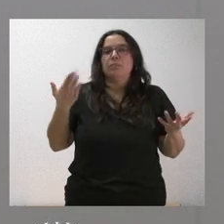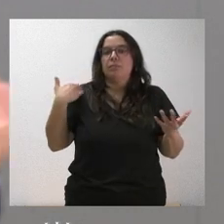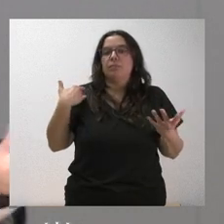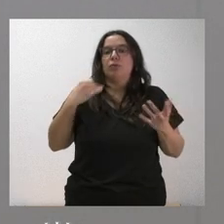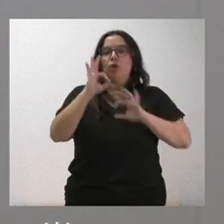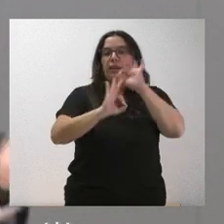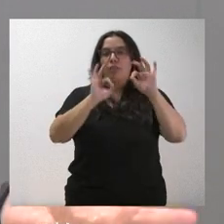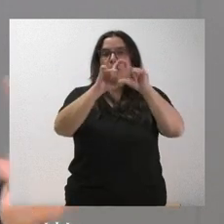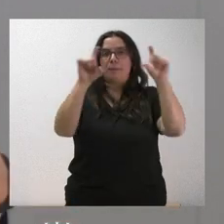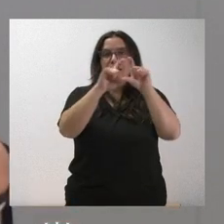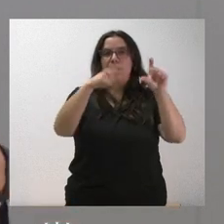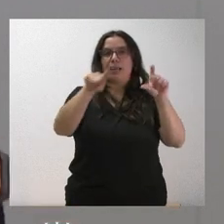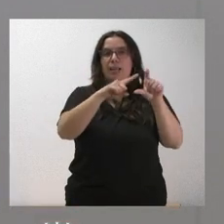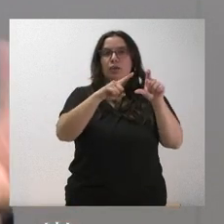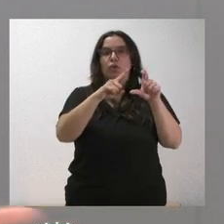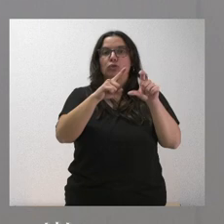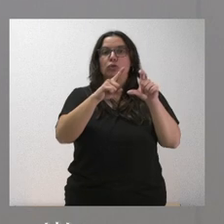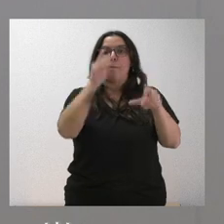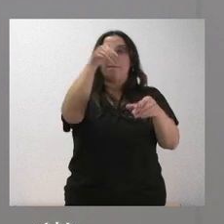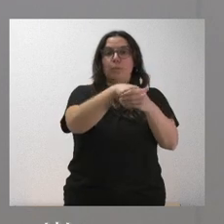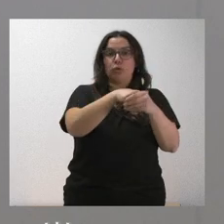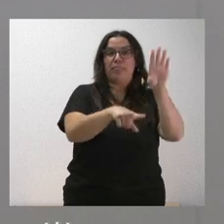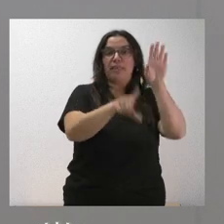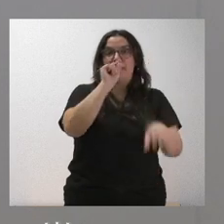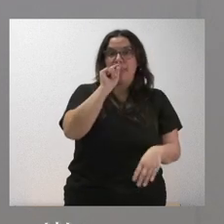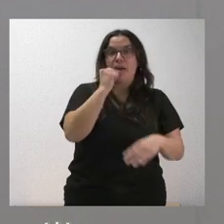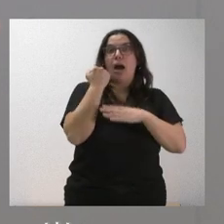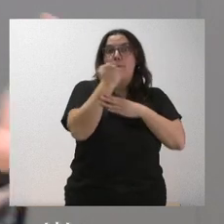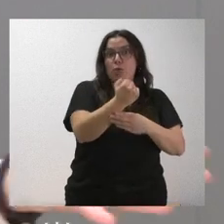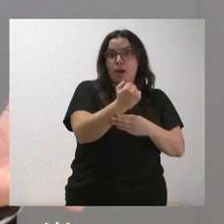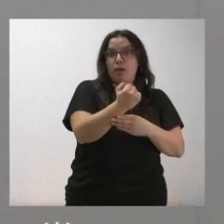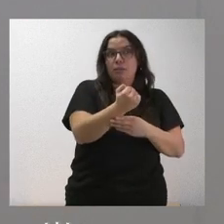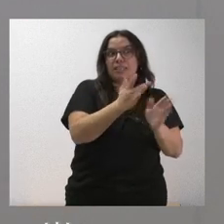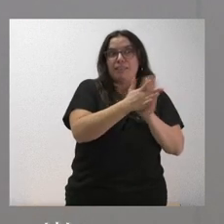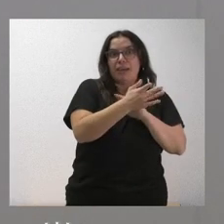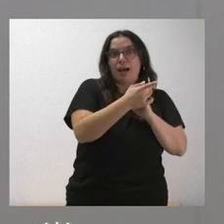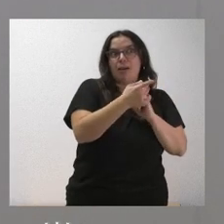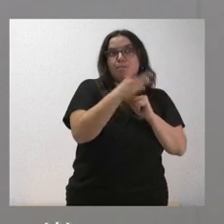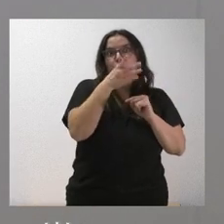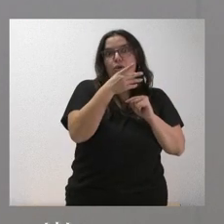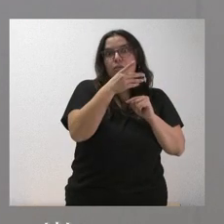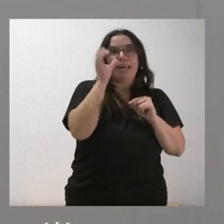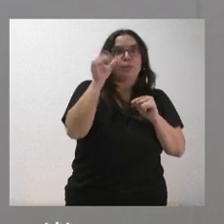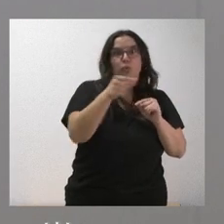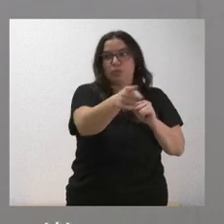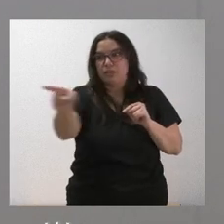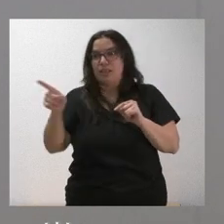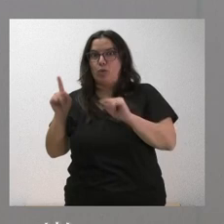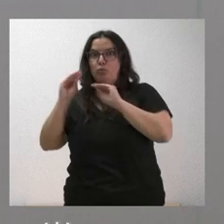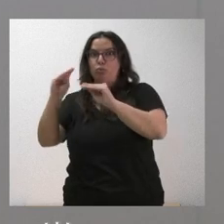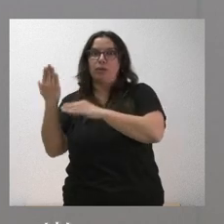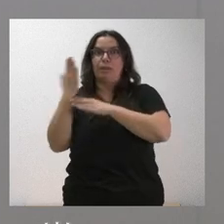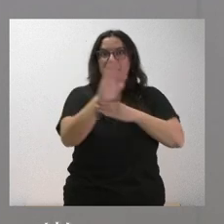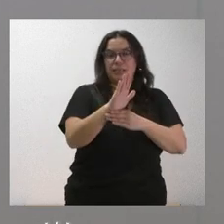empresarial toma una posición sobre el asunto y la tomó de apoyo en este sentido Pues será que ha escuchado a las partes que no siempre pueden ser